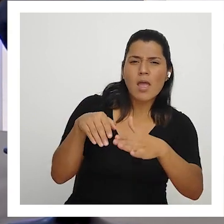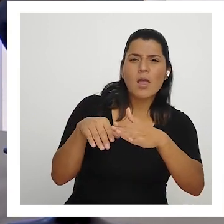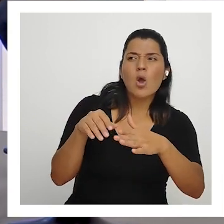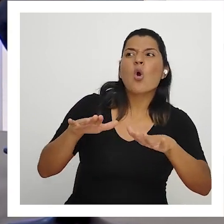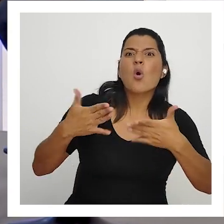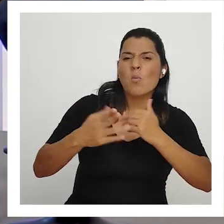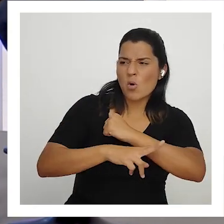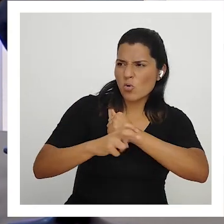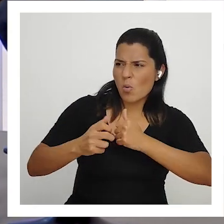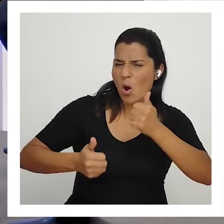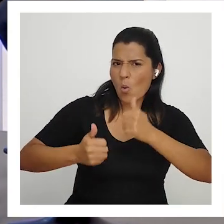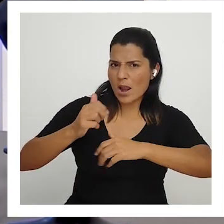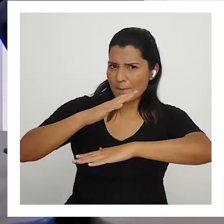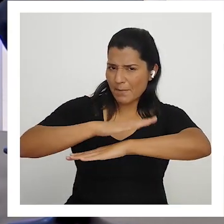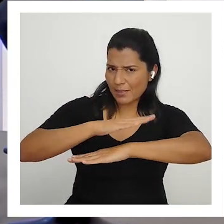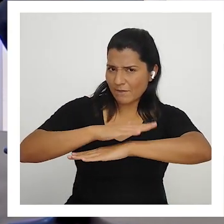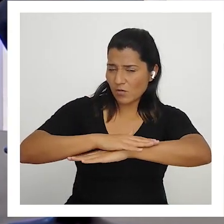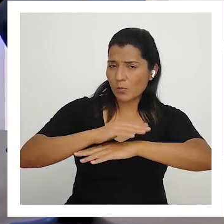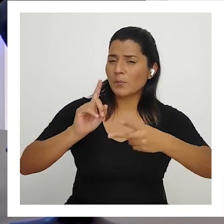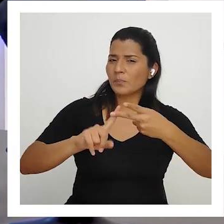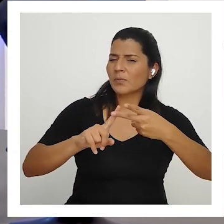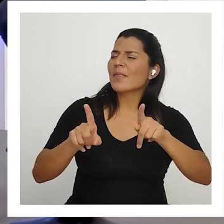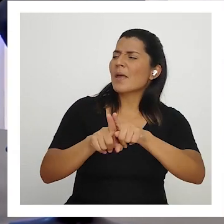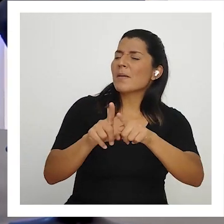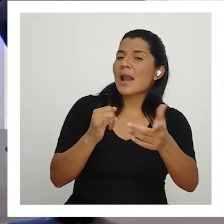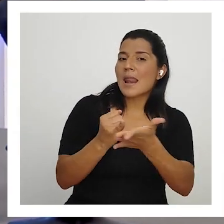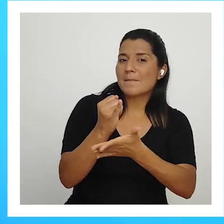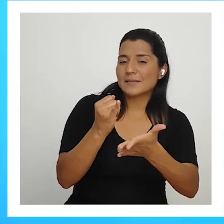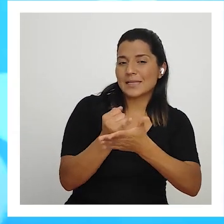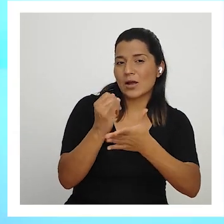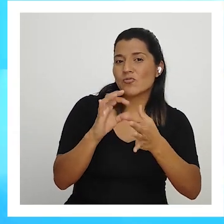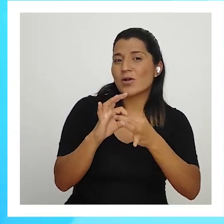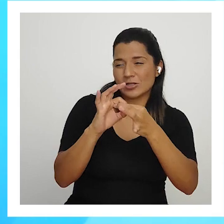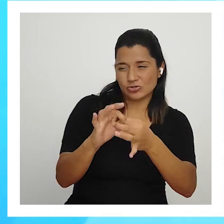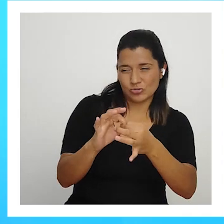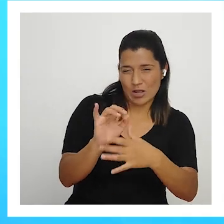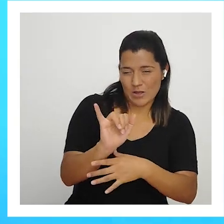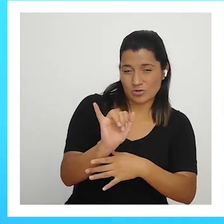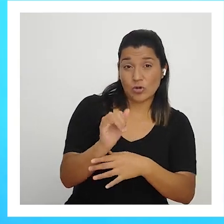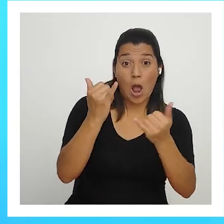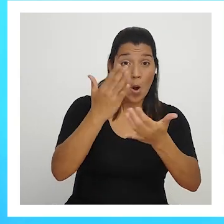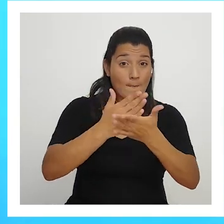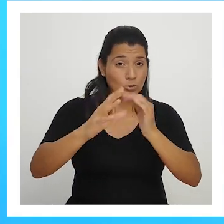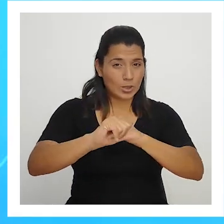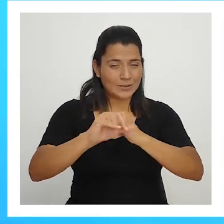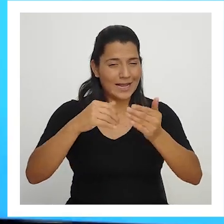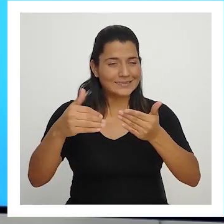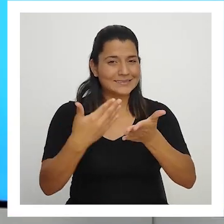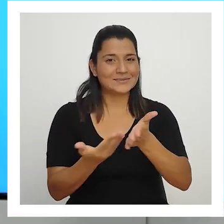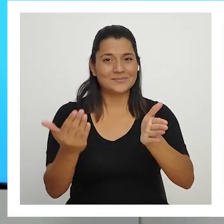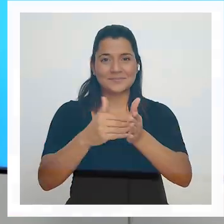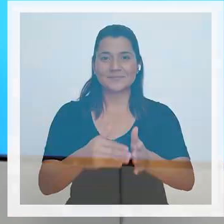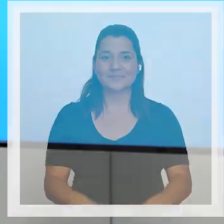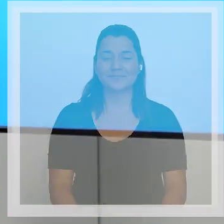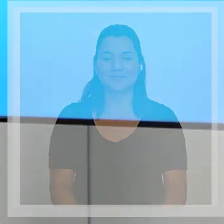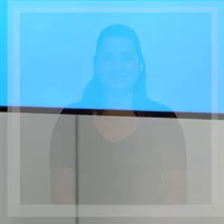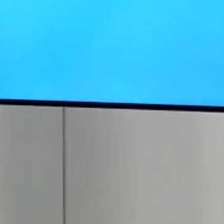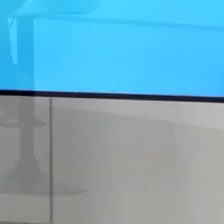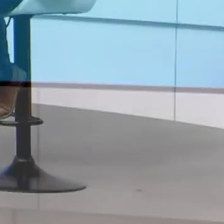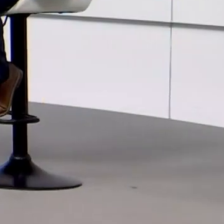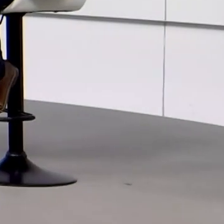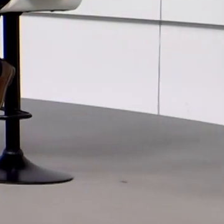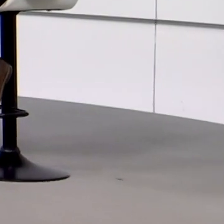estructura que necesariamente requiere de personas que conozcan hablar español, castellano, para precisamente poder actuar